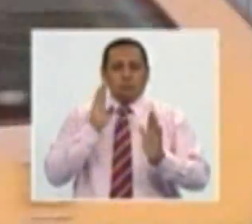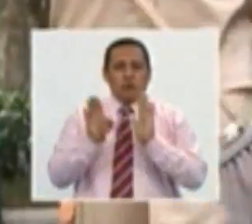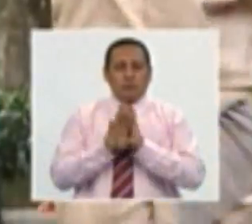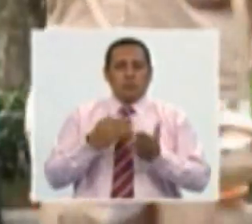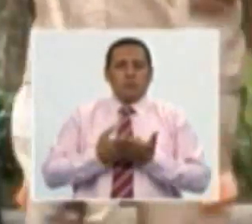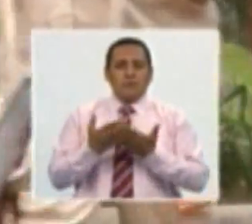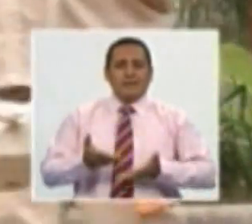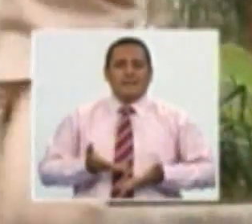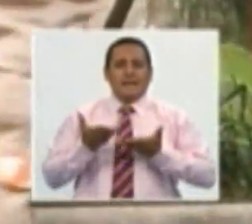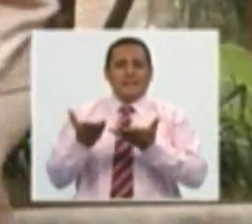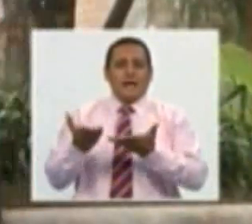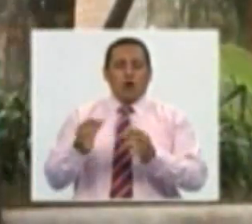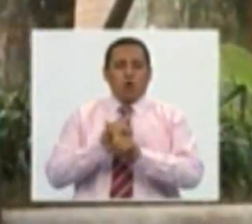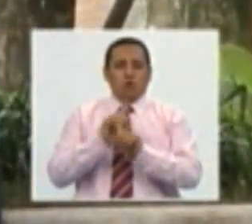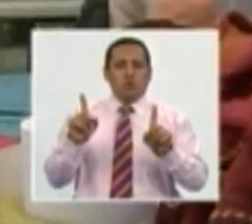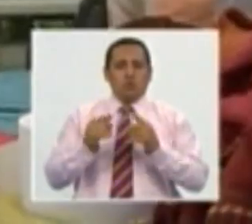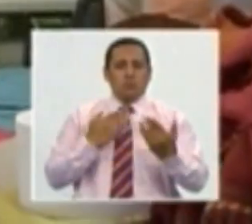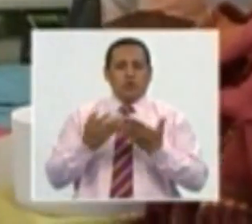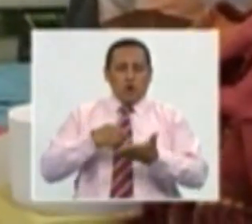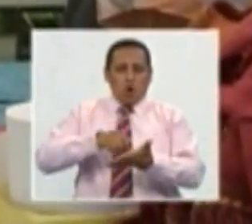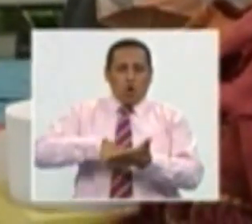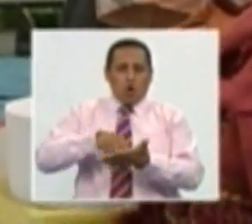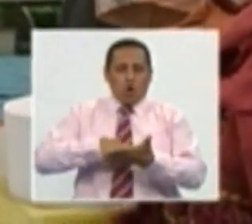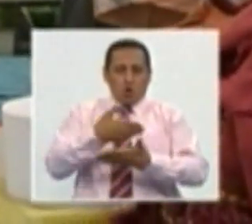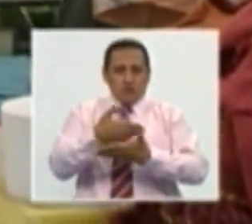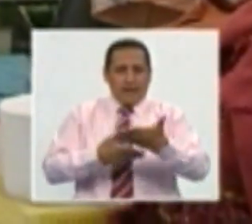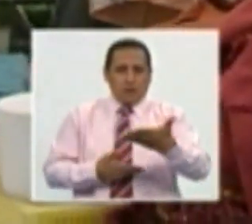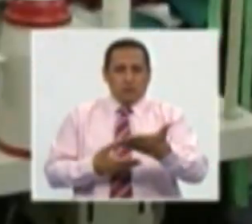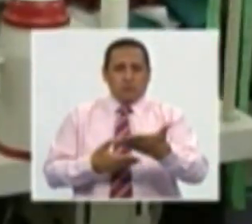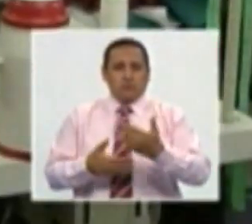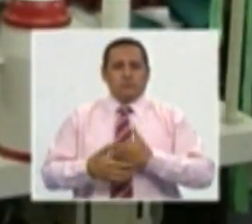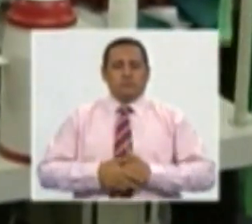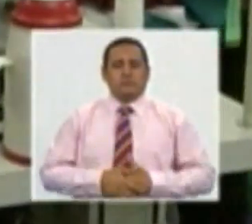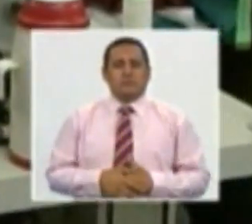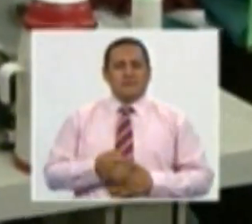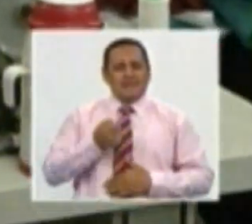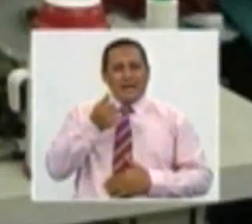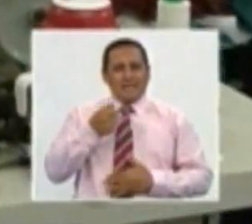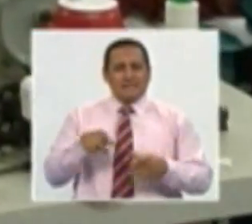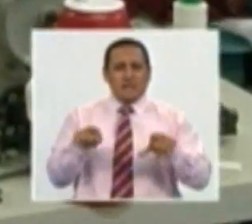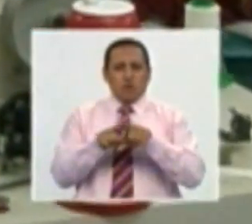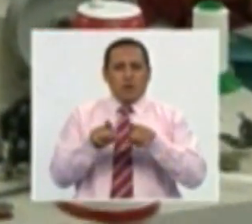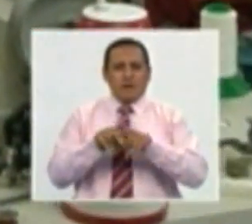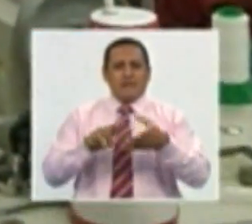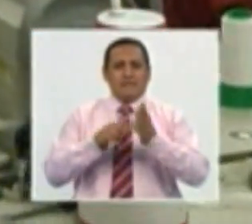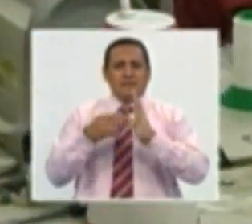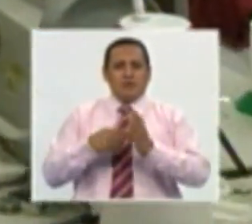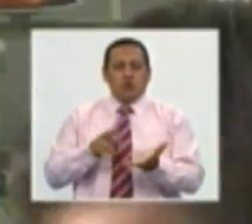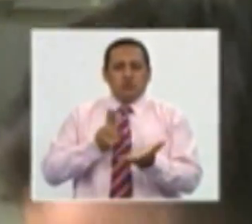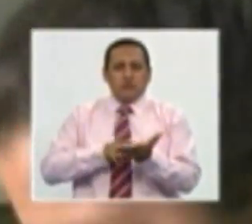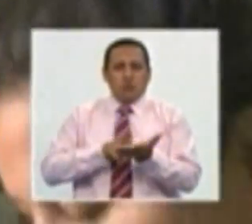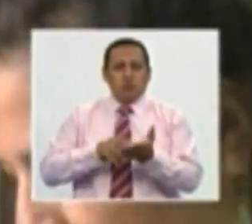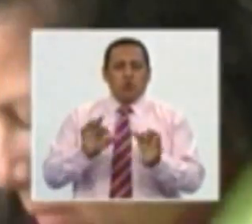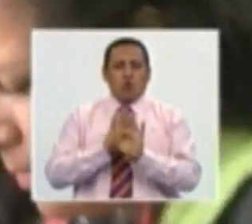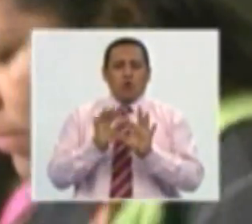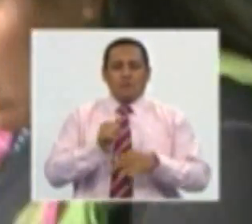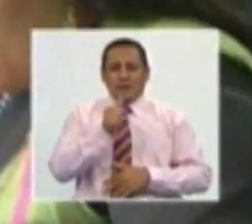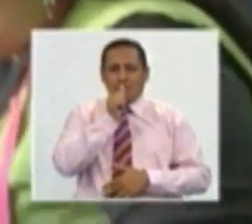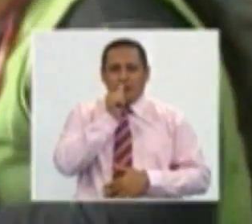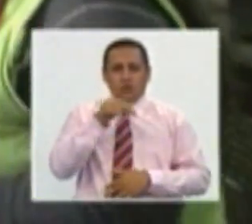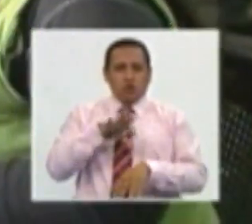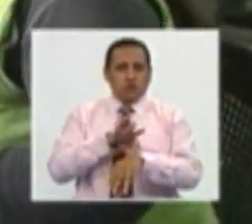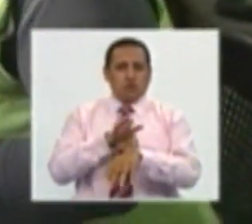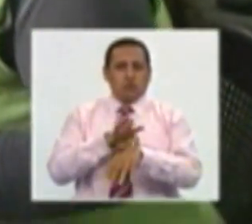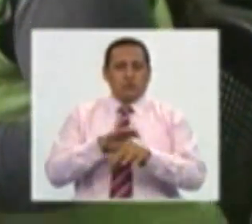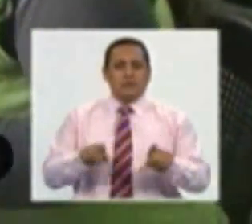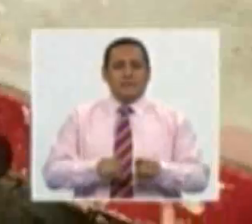te cubre o no cada modelo de contrato. Casi como si se tratara de un seguro o póliza privada de